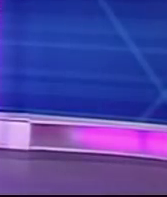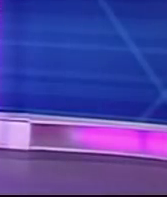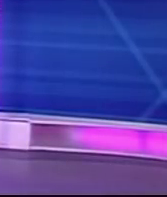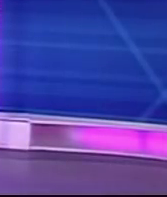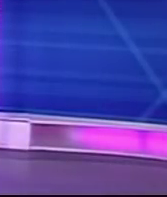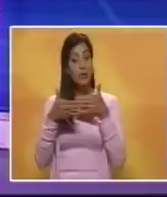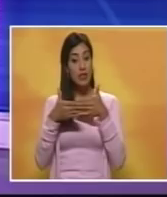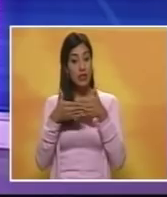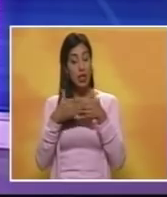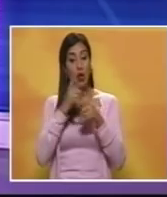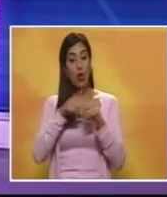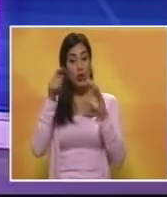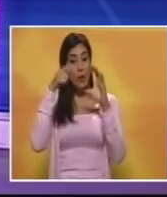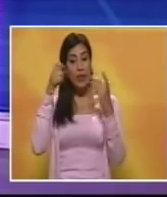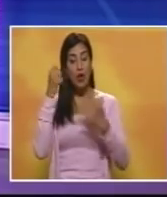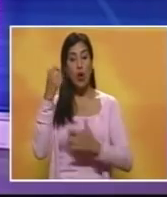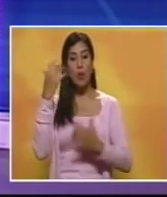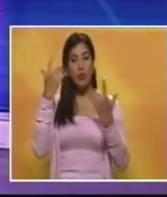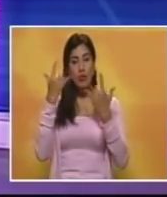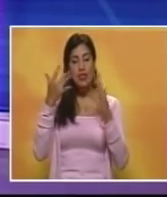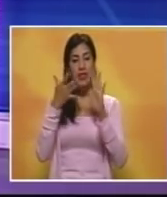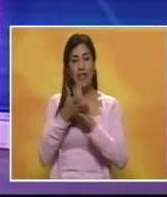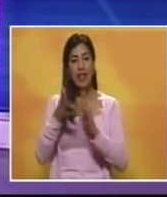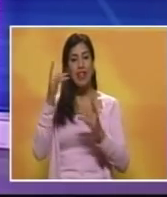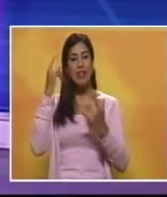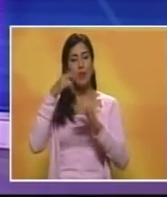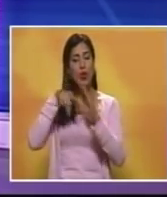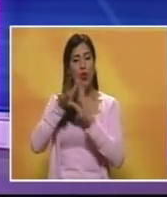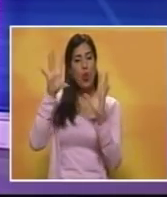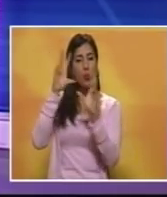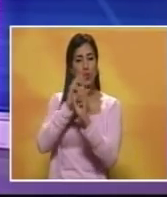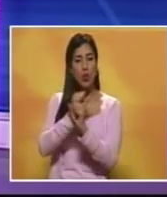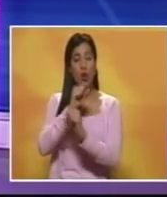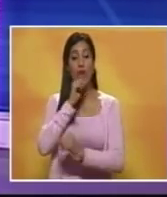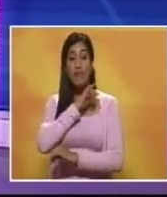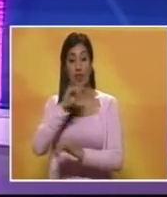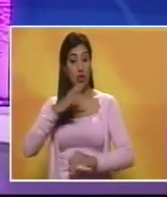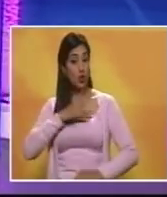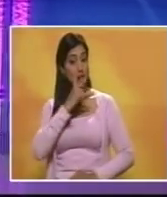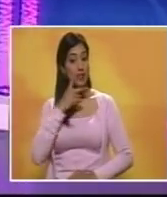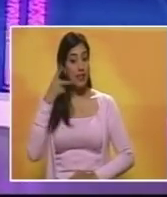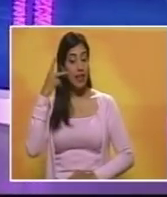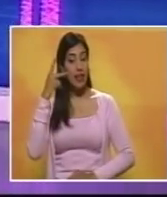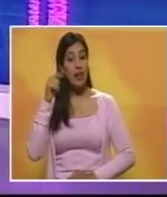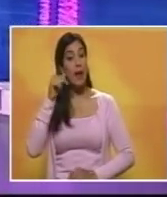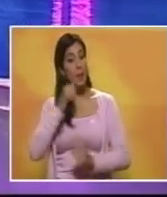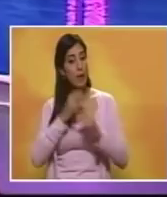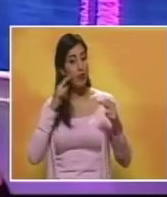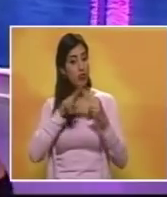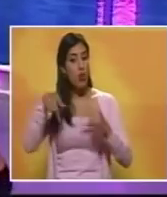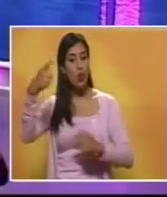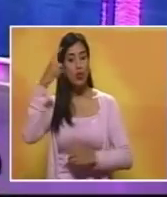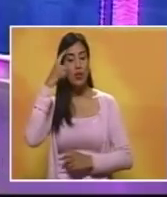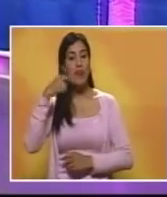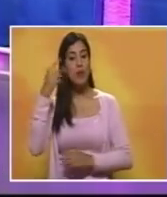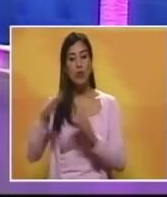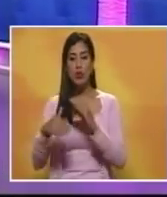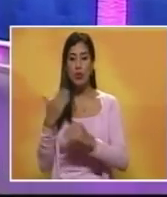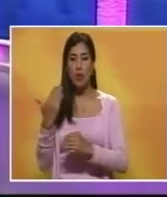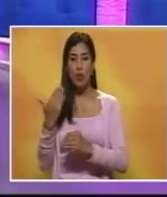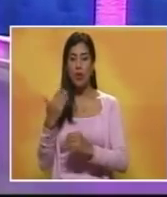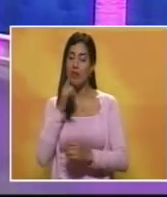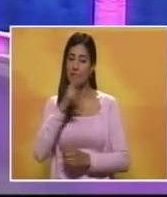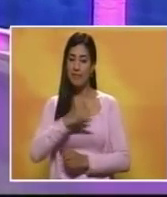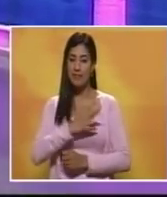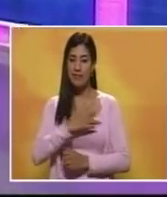Para cerrar, los voy a dejar con el nuevo videoclip de Wisin y Yandel, Reggaetón en lo Oscuro. Así llegamos al final. Soy Carolis Cuadros. Los espero en una próxima emisión de Estrenos y